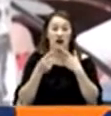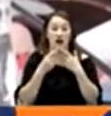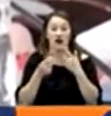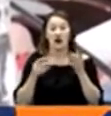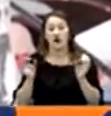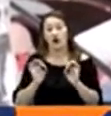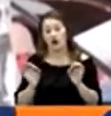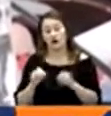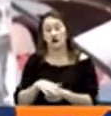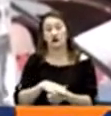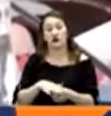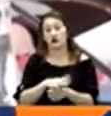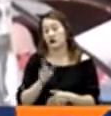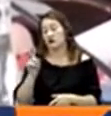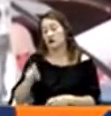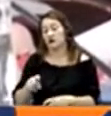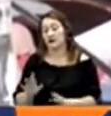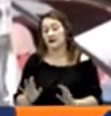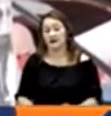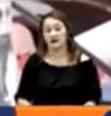que las circunstancias impongan.